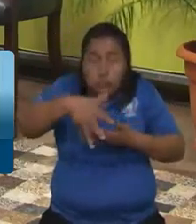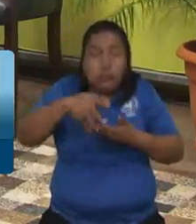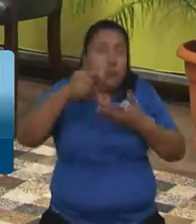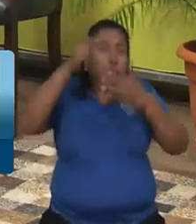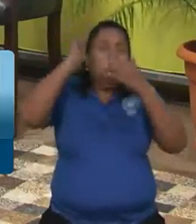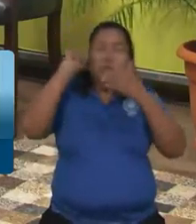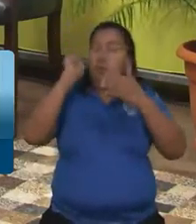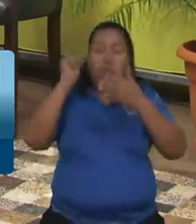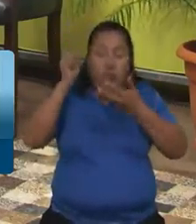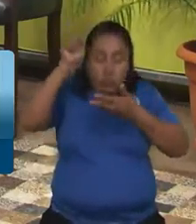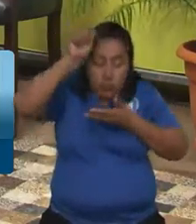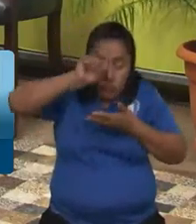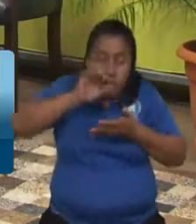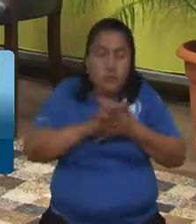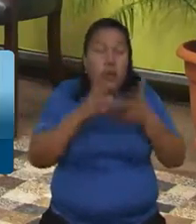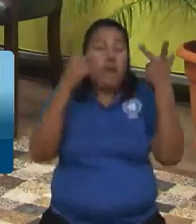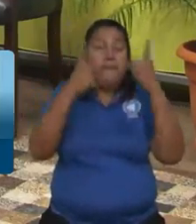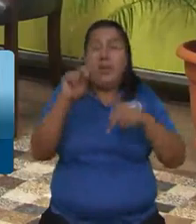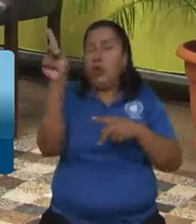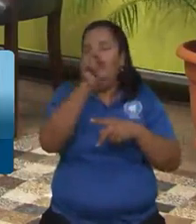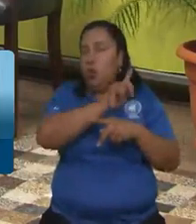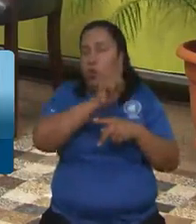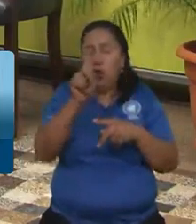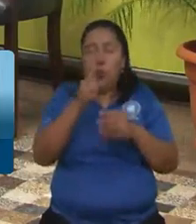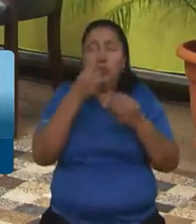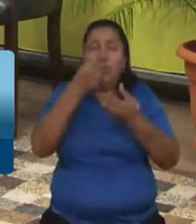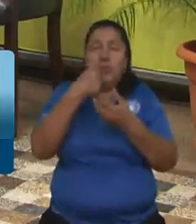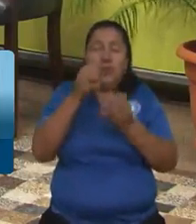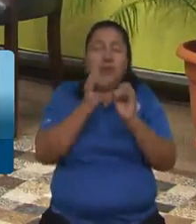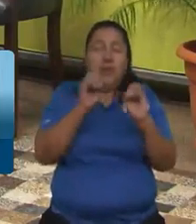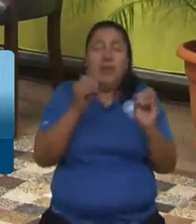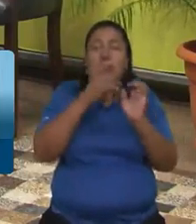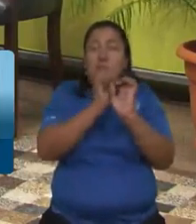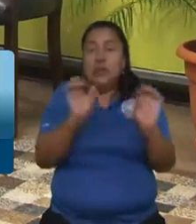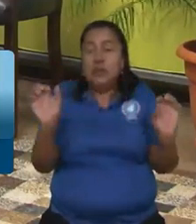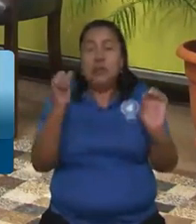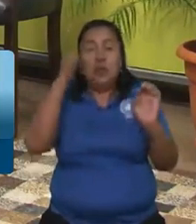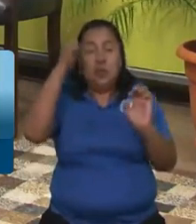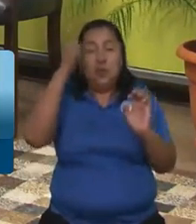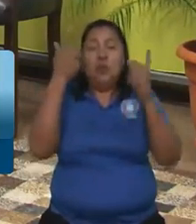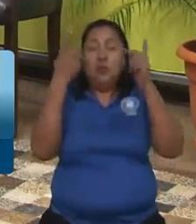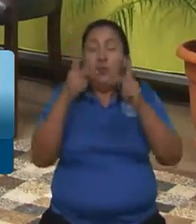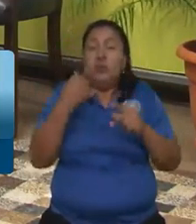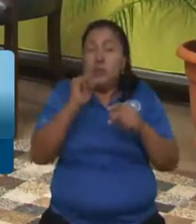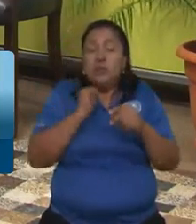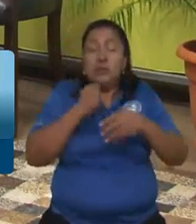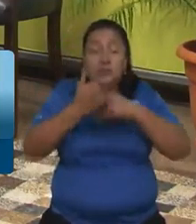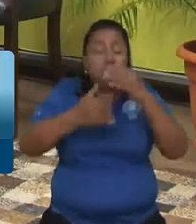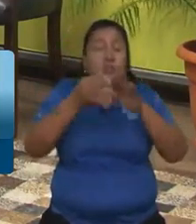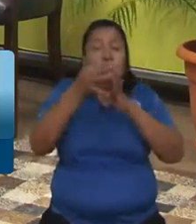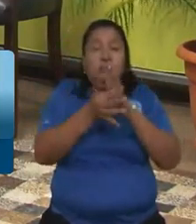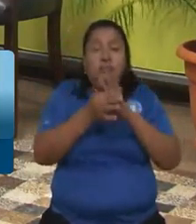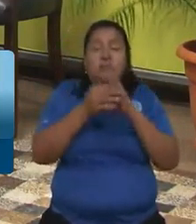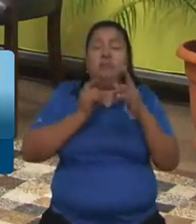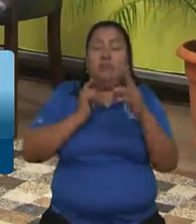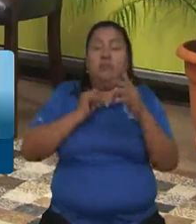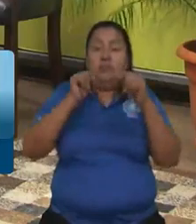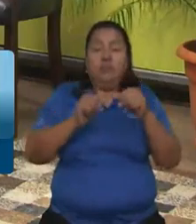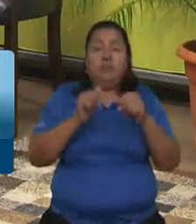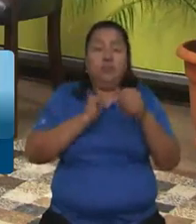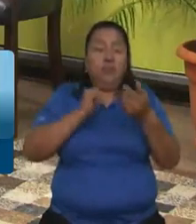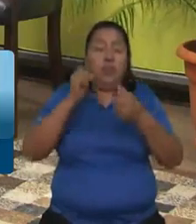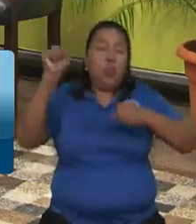pana, ¿verdad? Y les mojan todita la cabeza, entonces se les va agua al oído. Lo habitual y lo más común es reclinarse